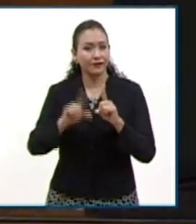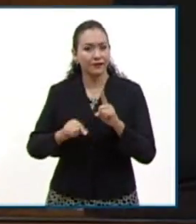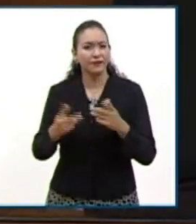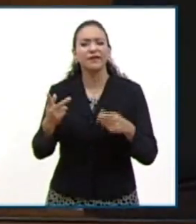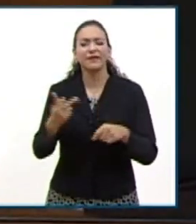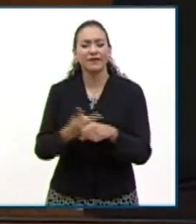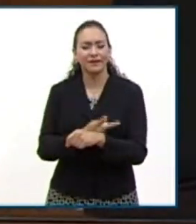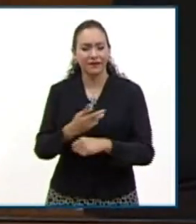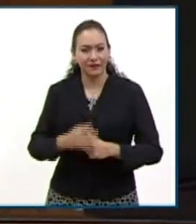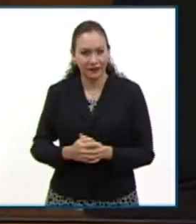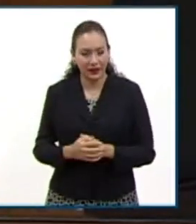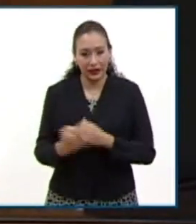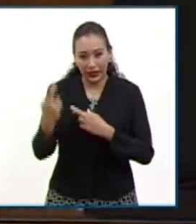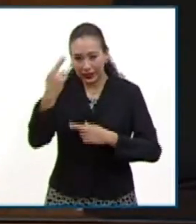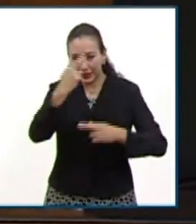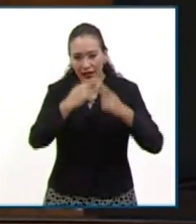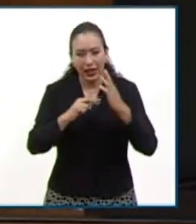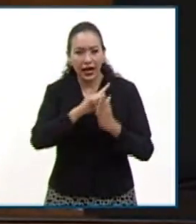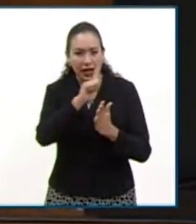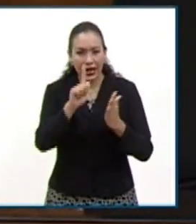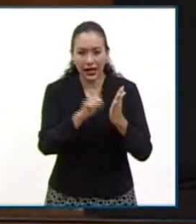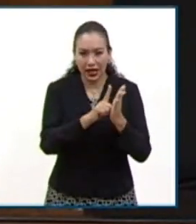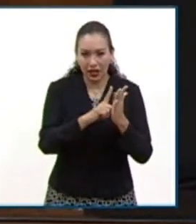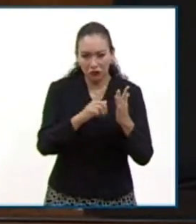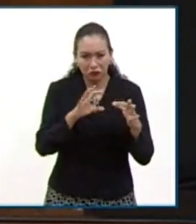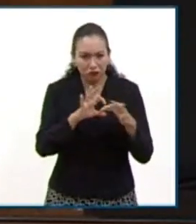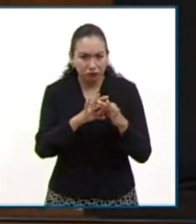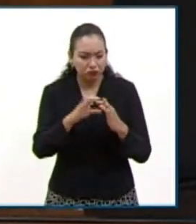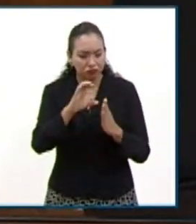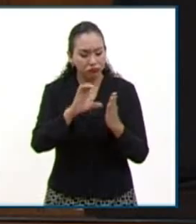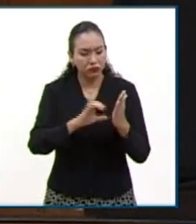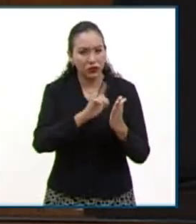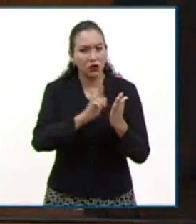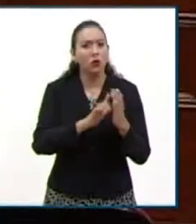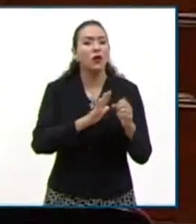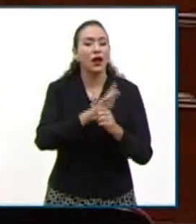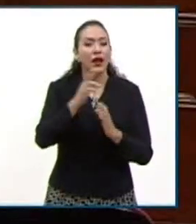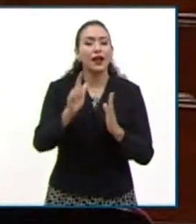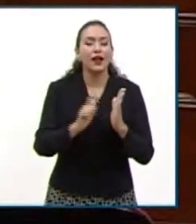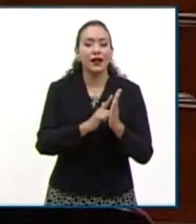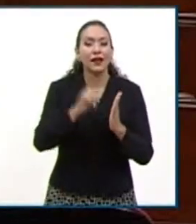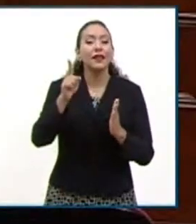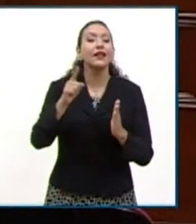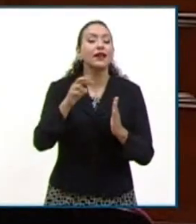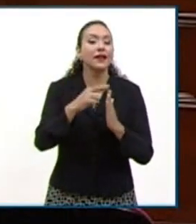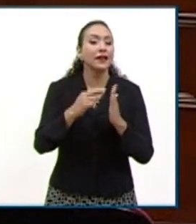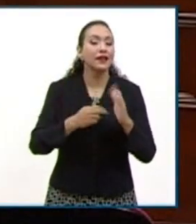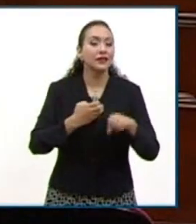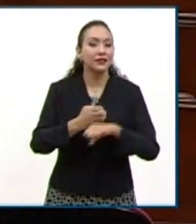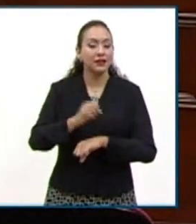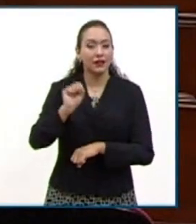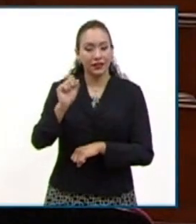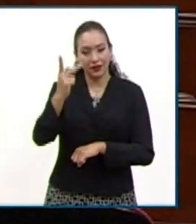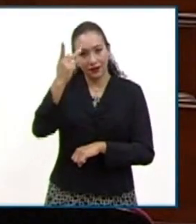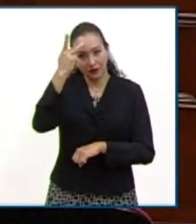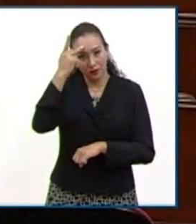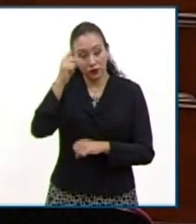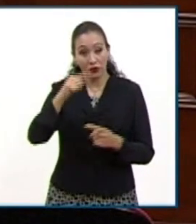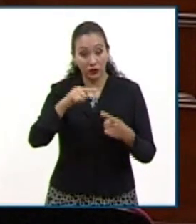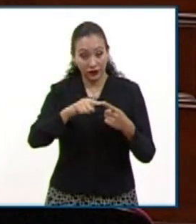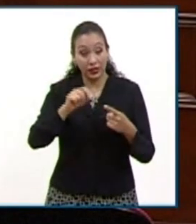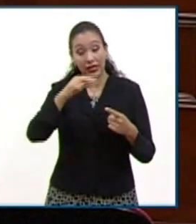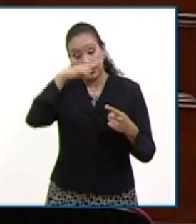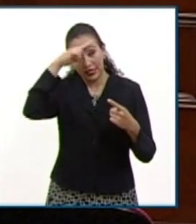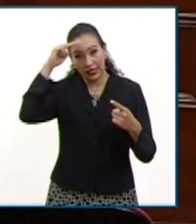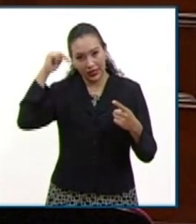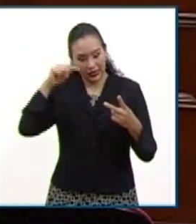la inconstitucionalidad de disposiciones de los códigos penales de San Luis Potosí y de Nayarit. Primero, al resolver una acción